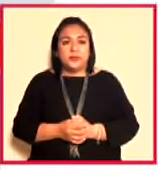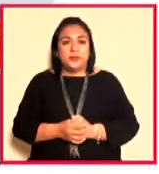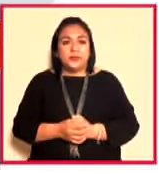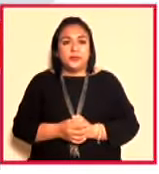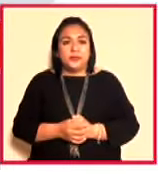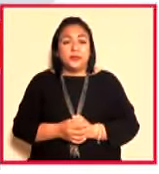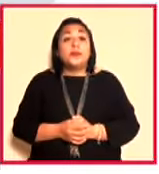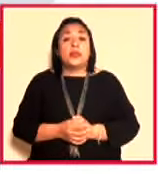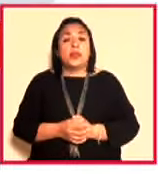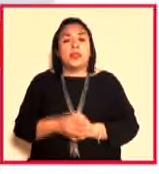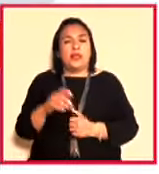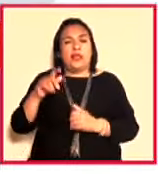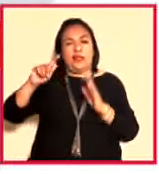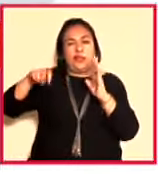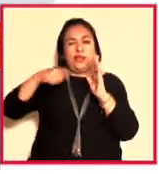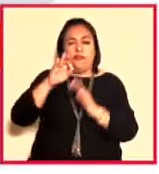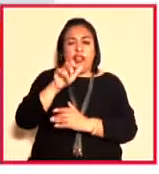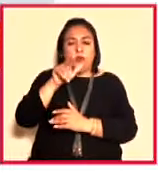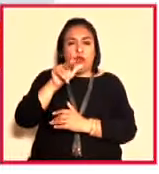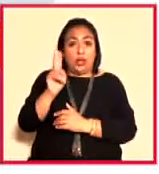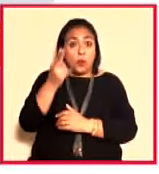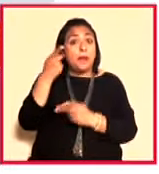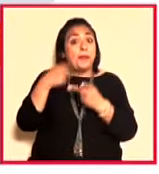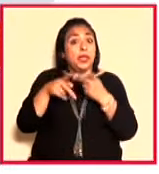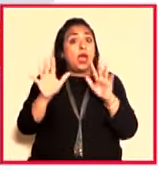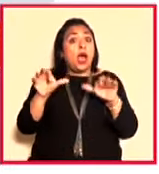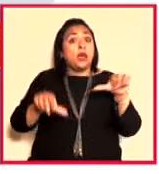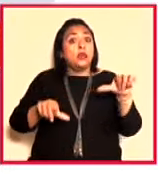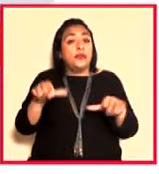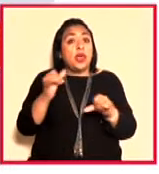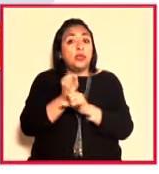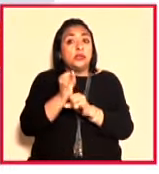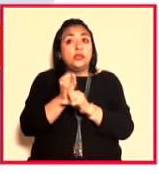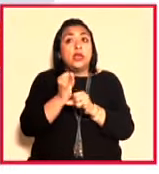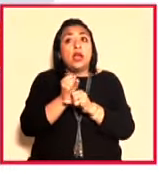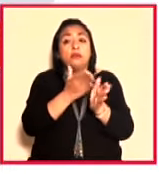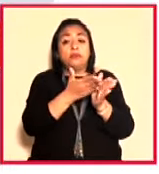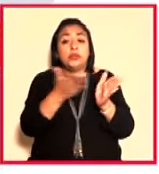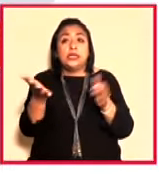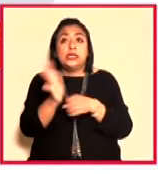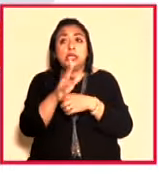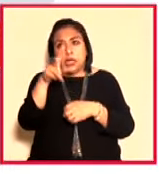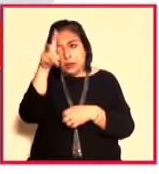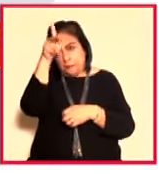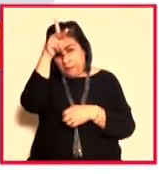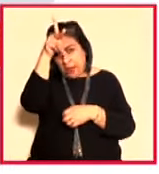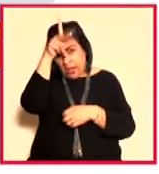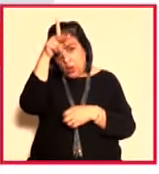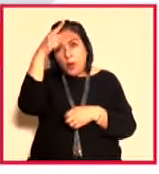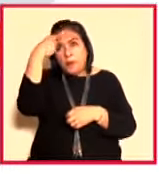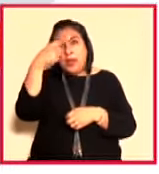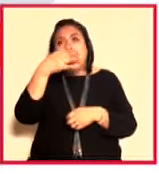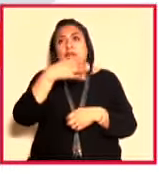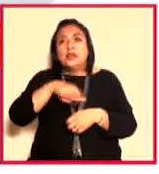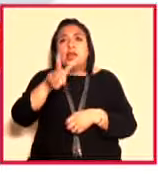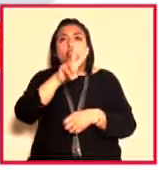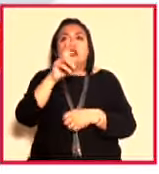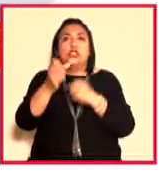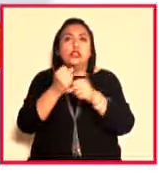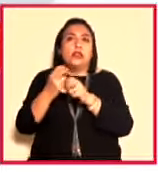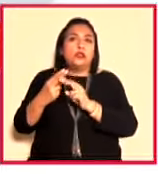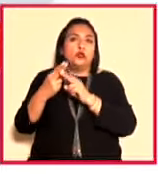La Filmoteca de la UNAM reinicia sus actividades en línea con el ciclo virtual de cine peruano que se realiza para celebrar el 200 aniversario